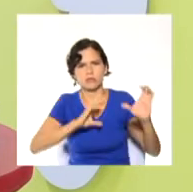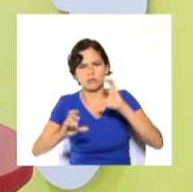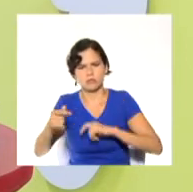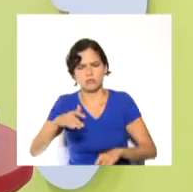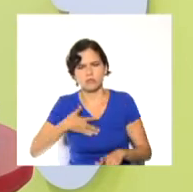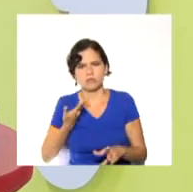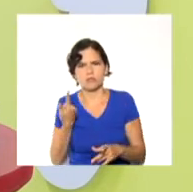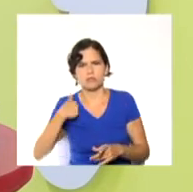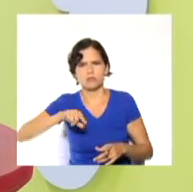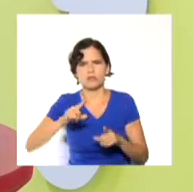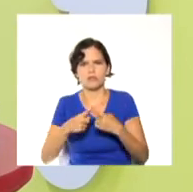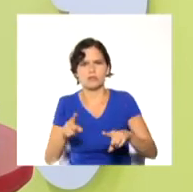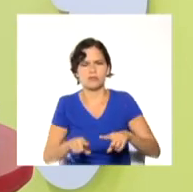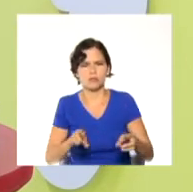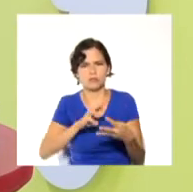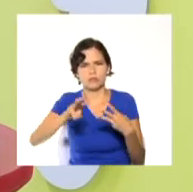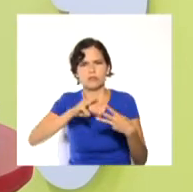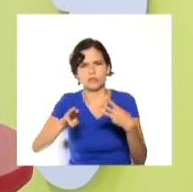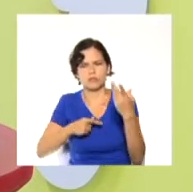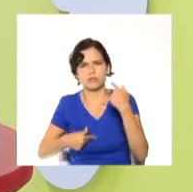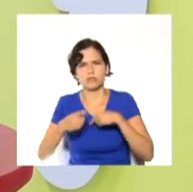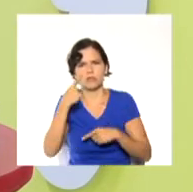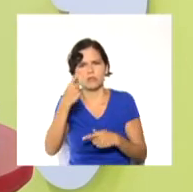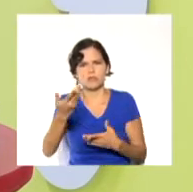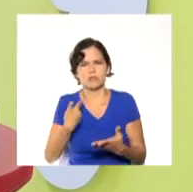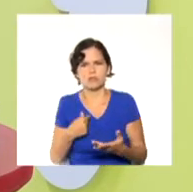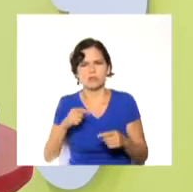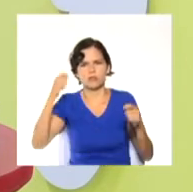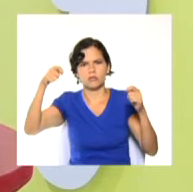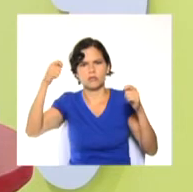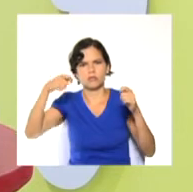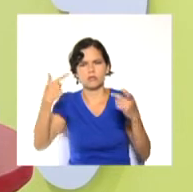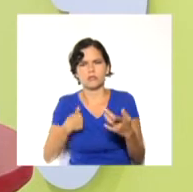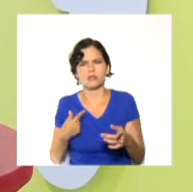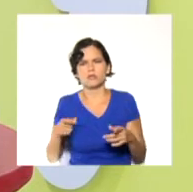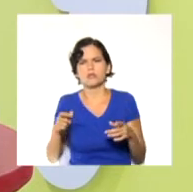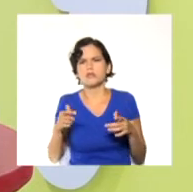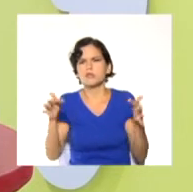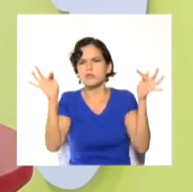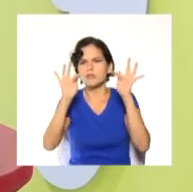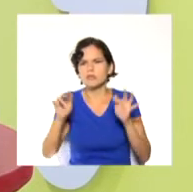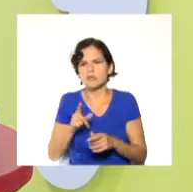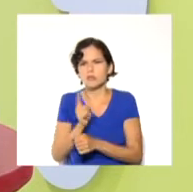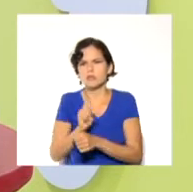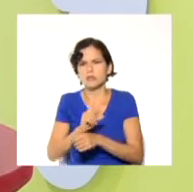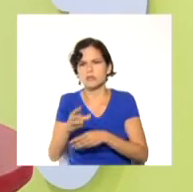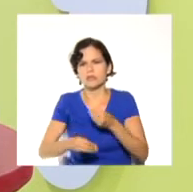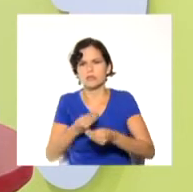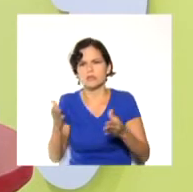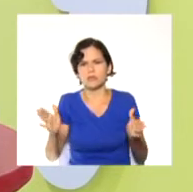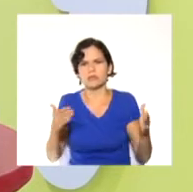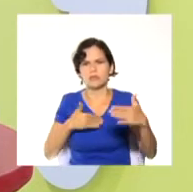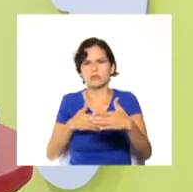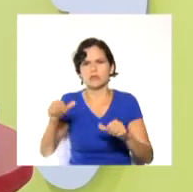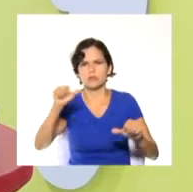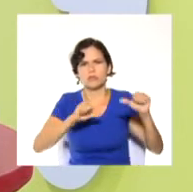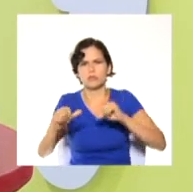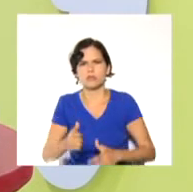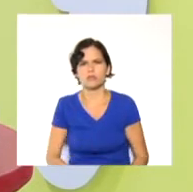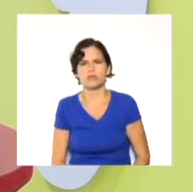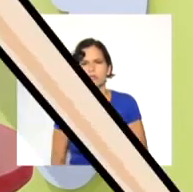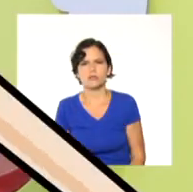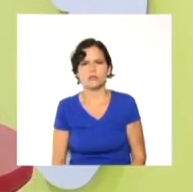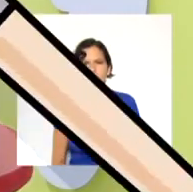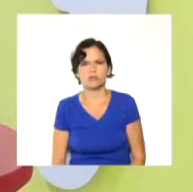pueden contener distintos materiales. Veamos entonces en el siguiente video una forma práctica y rápida de realizar una caja de ciencias con material de